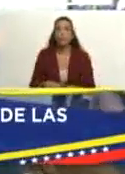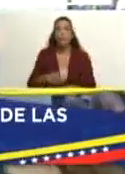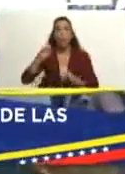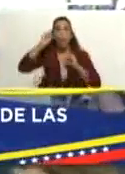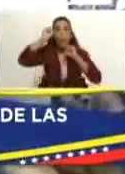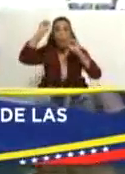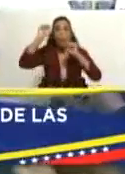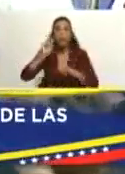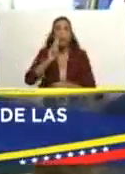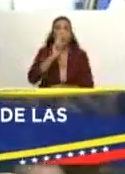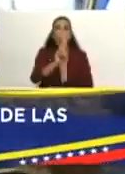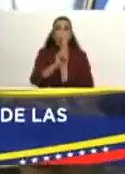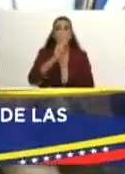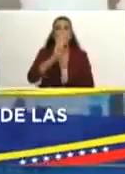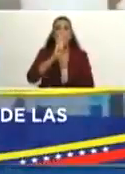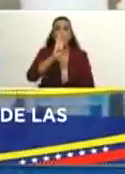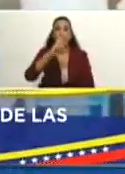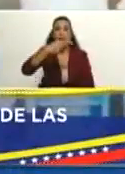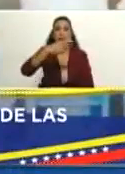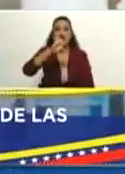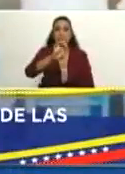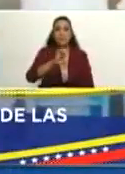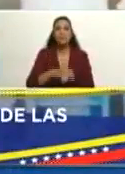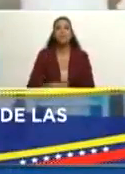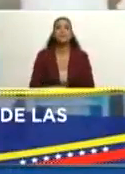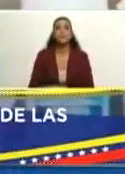UVC, que vivan las UVC.